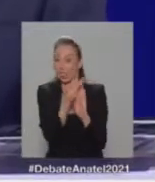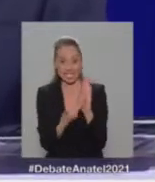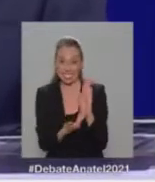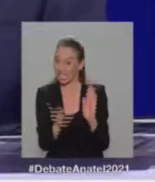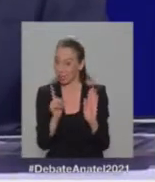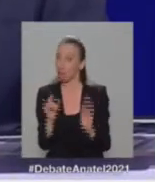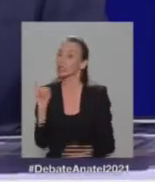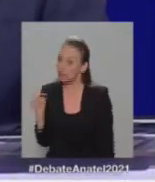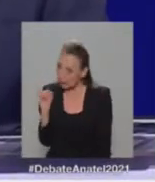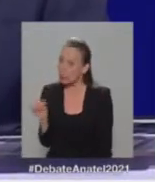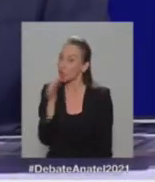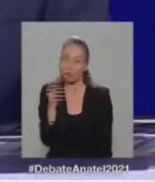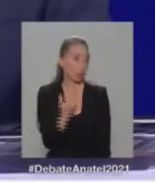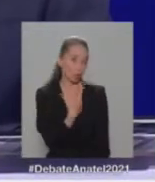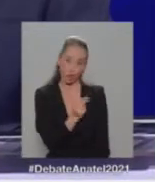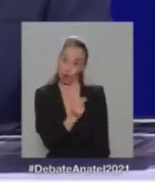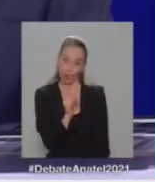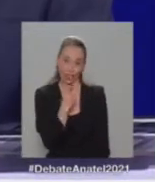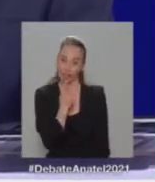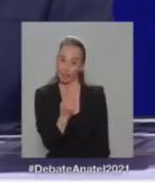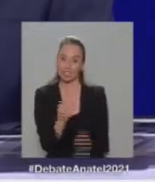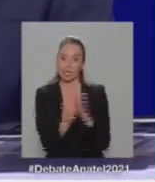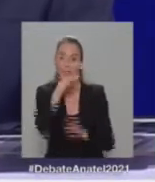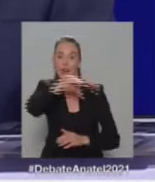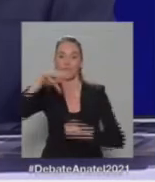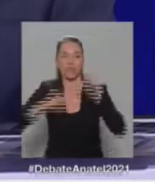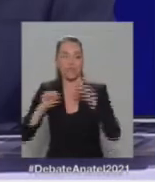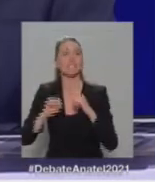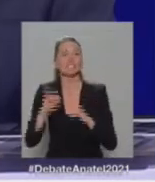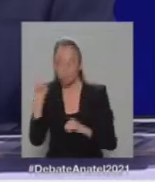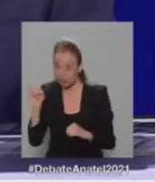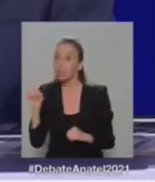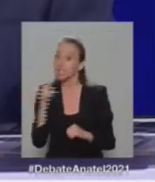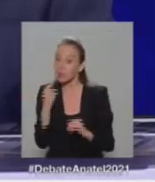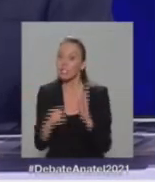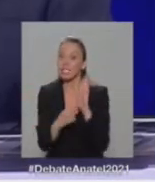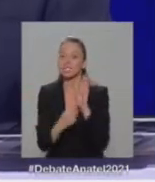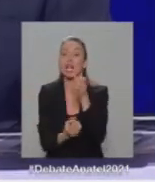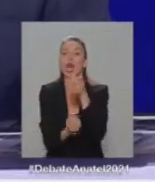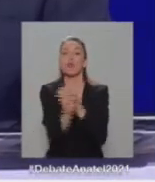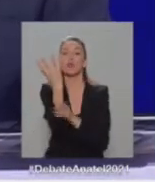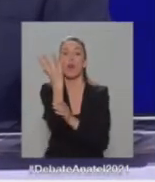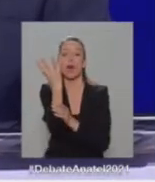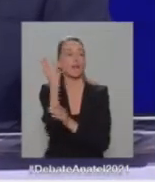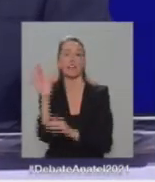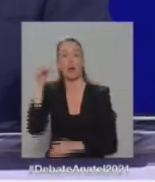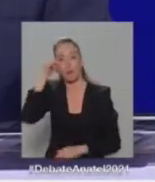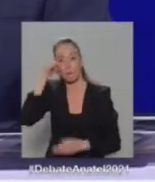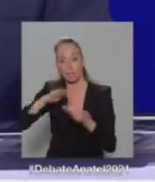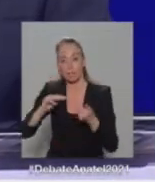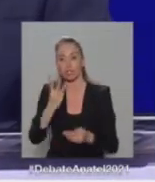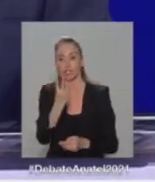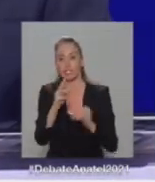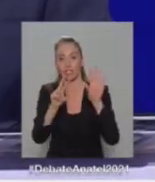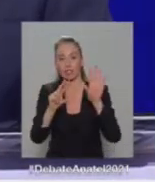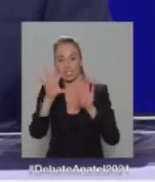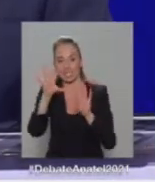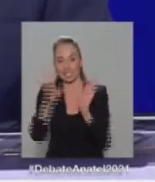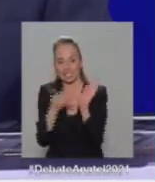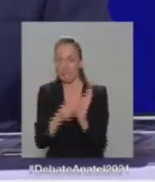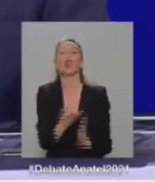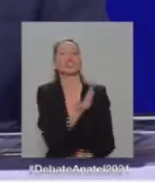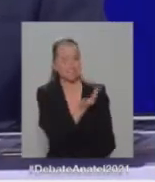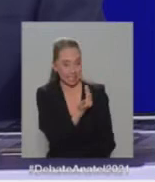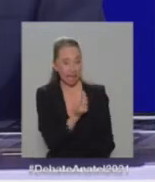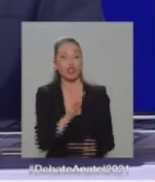y la intensidad con propuestas de miedo. Doctor Miedo, así calificó a Kast Marco Enríquez Ominami. Sobre el tema Nicaragua, también